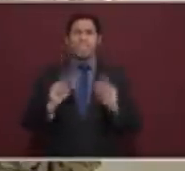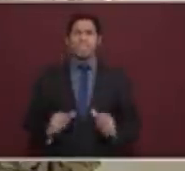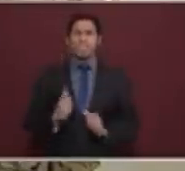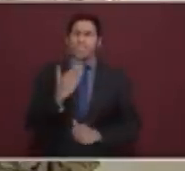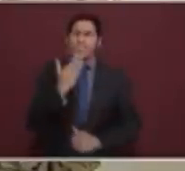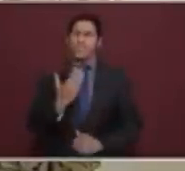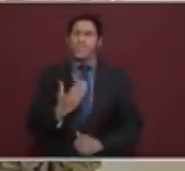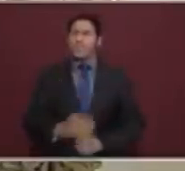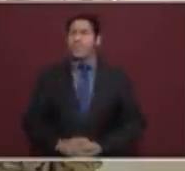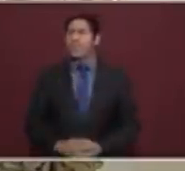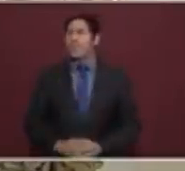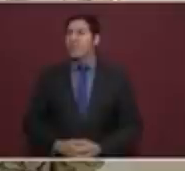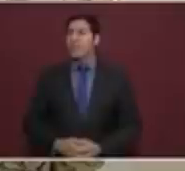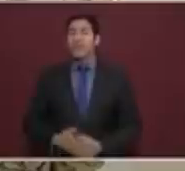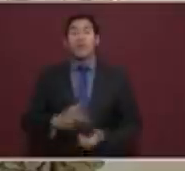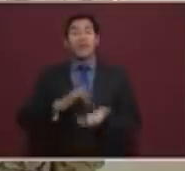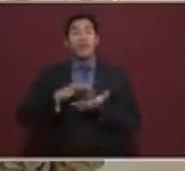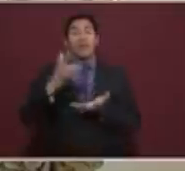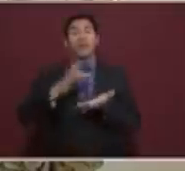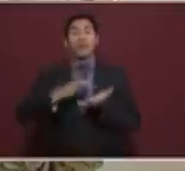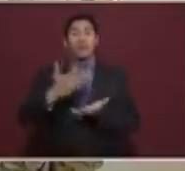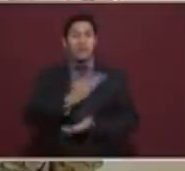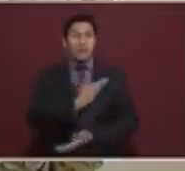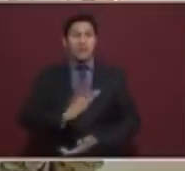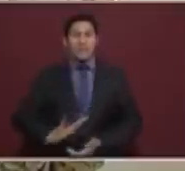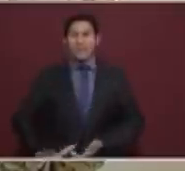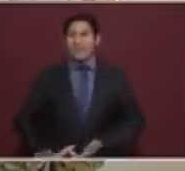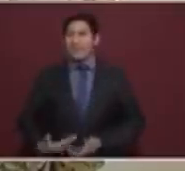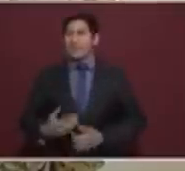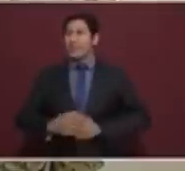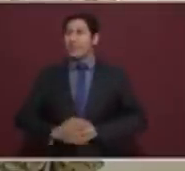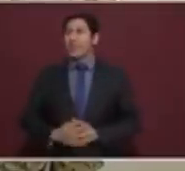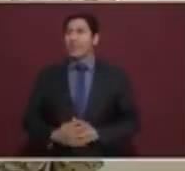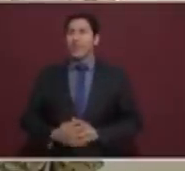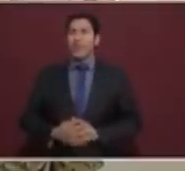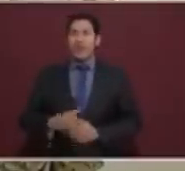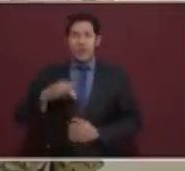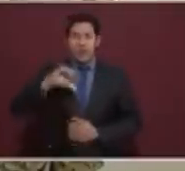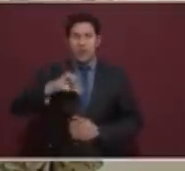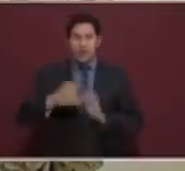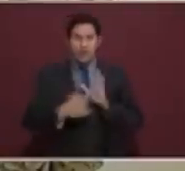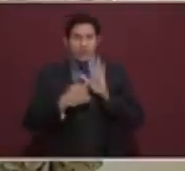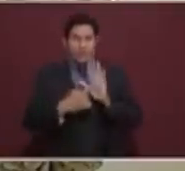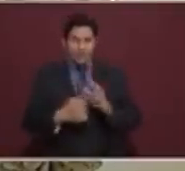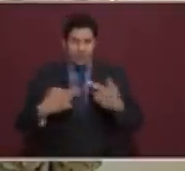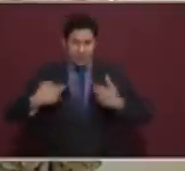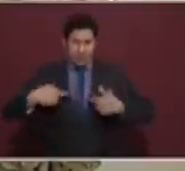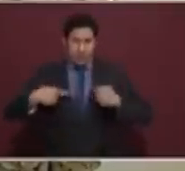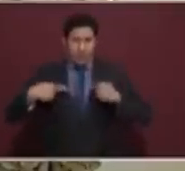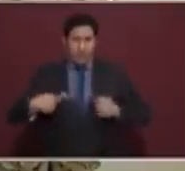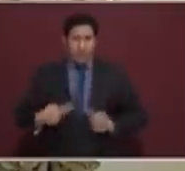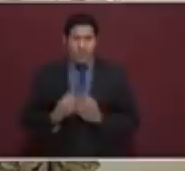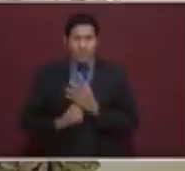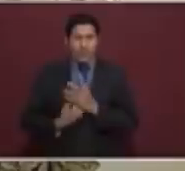gracias señor presidente bueno hoy se presentaron los uniformes pero